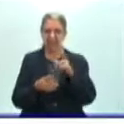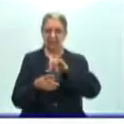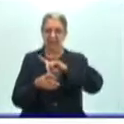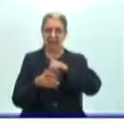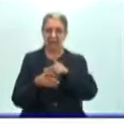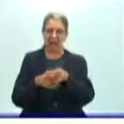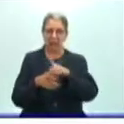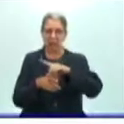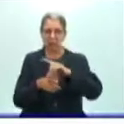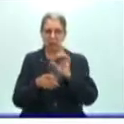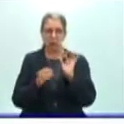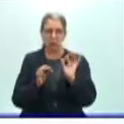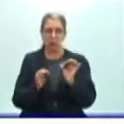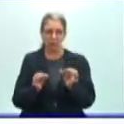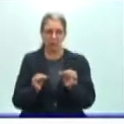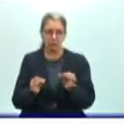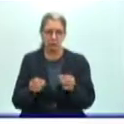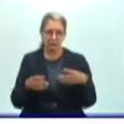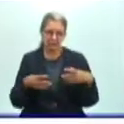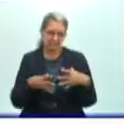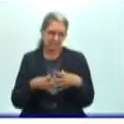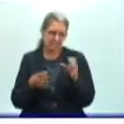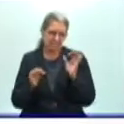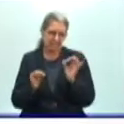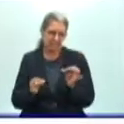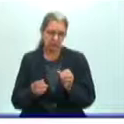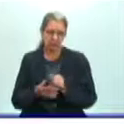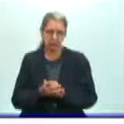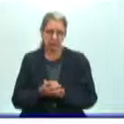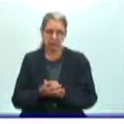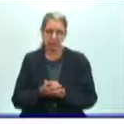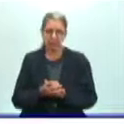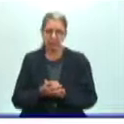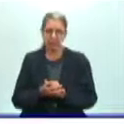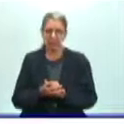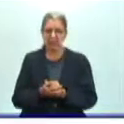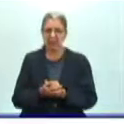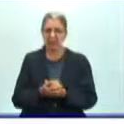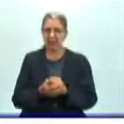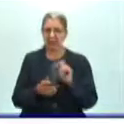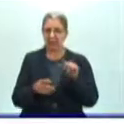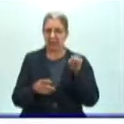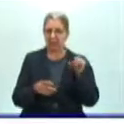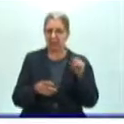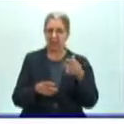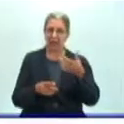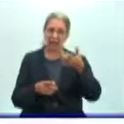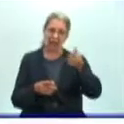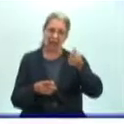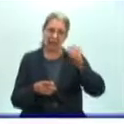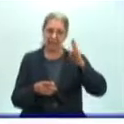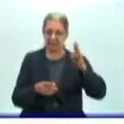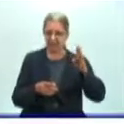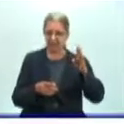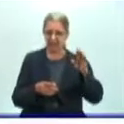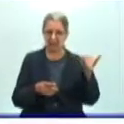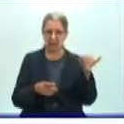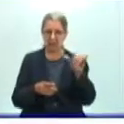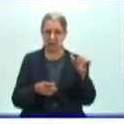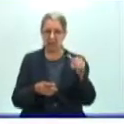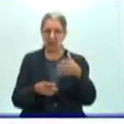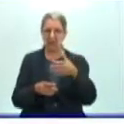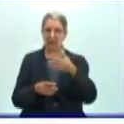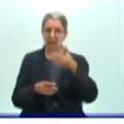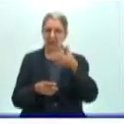Planteamos entonces que el arco que estoy buscando, que es el arco AB, va a ser igual al arco